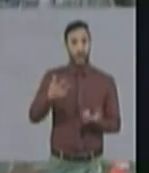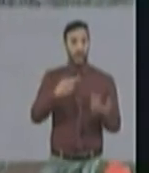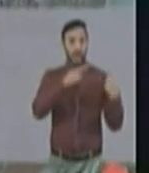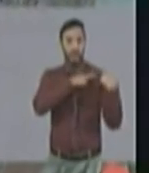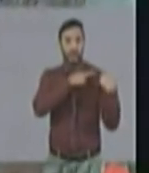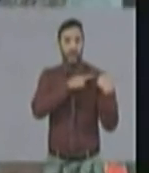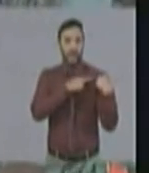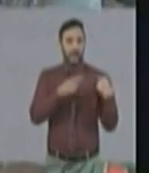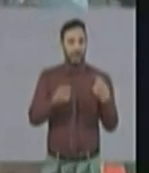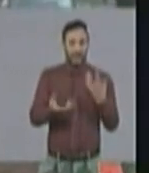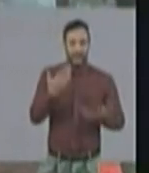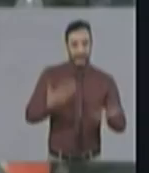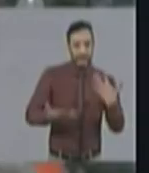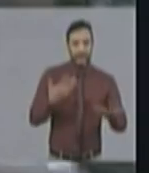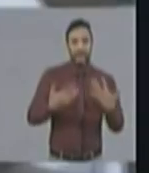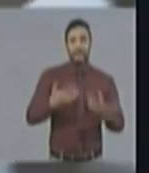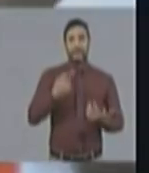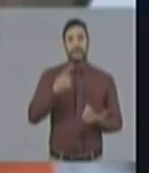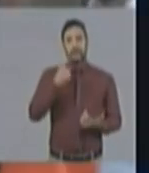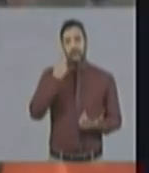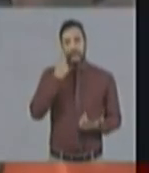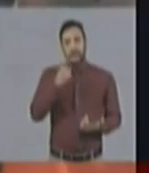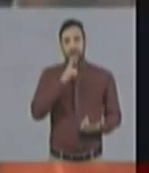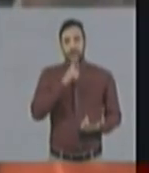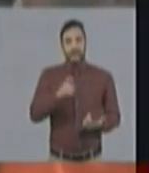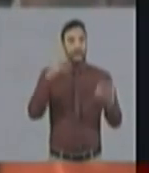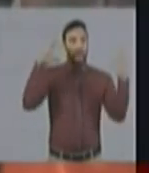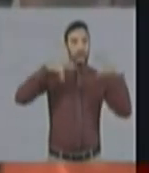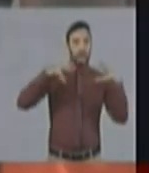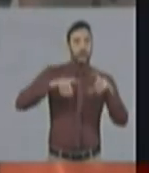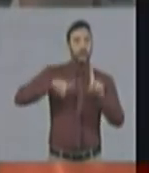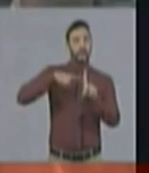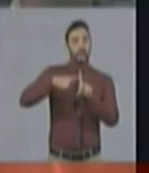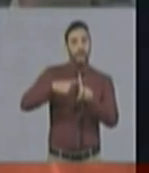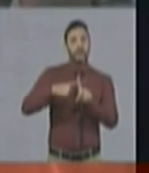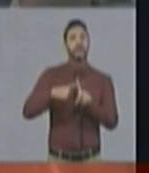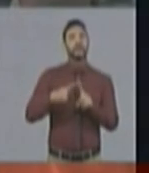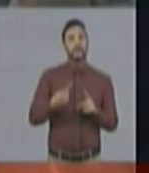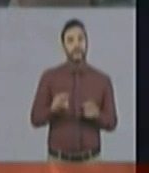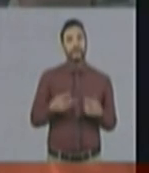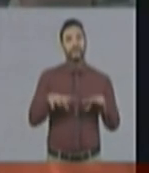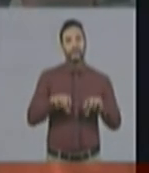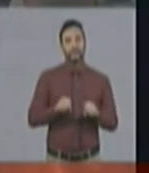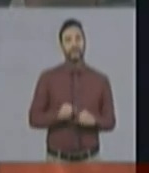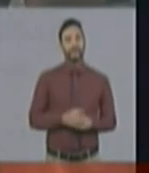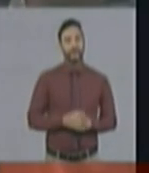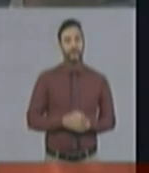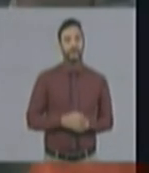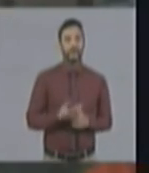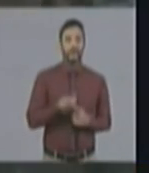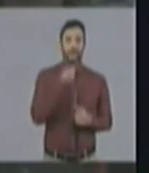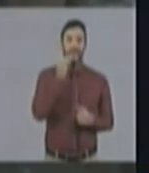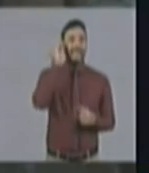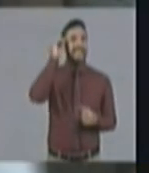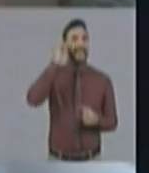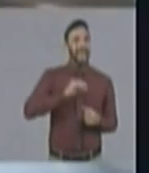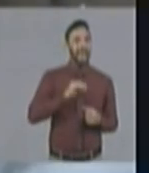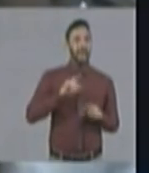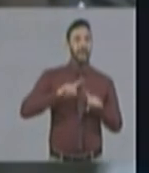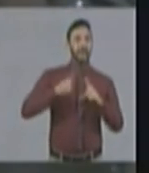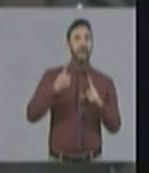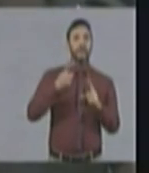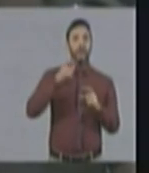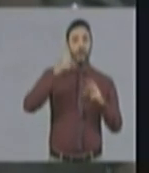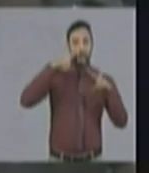la difícil tarea, y valga la redundancia, el trabajo este de terminar... Por supuesto. Para determinar las causas, los compañeros de la